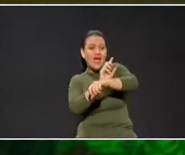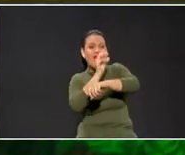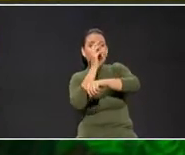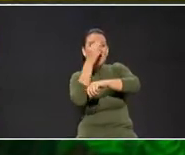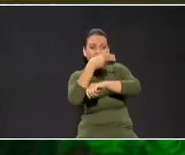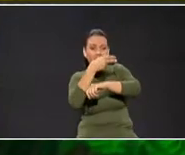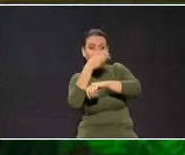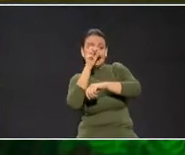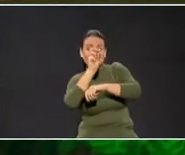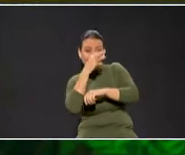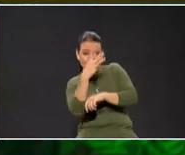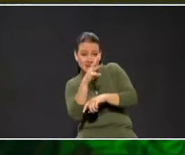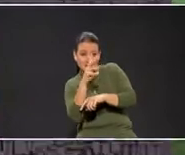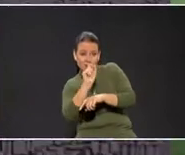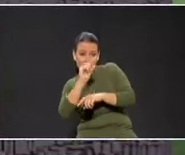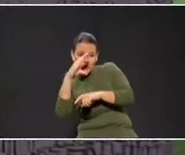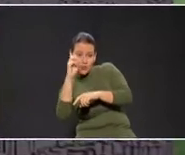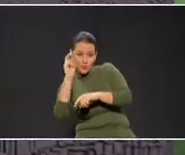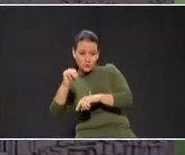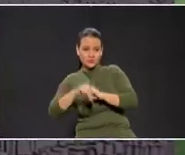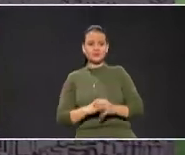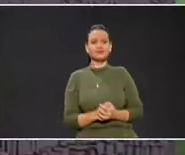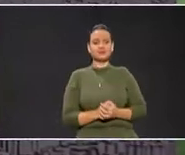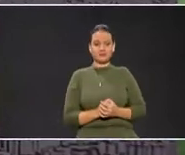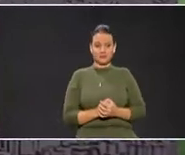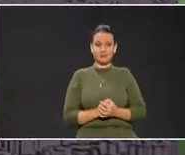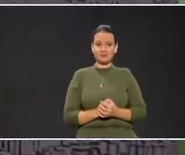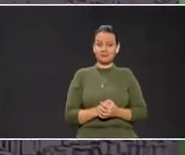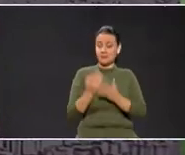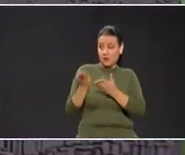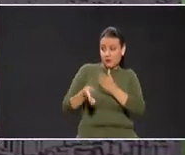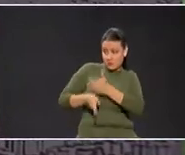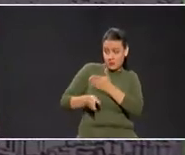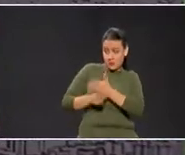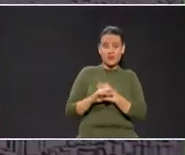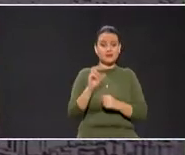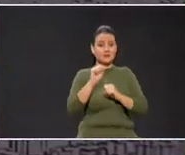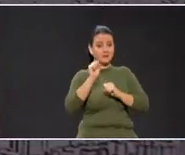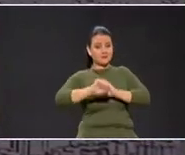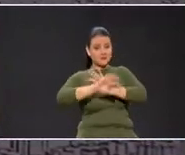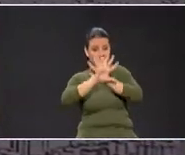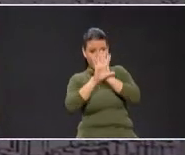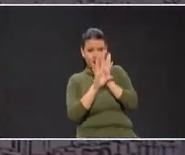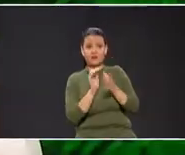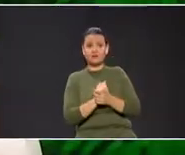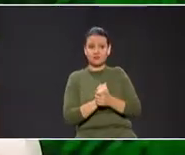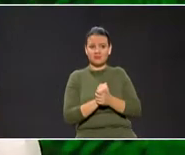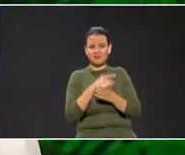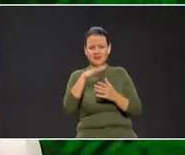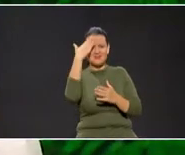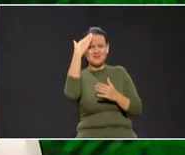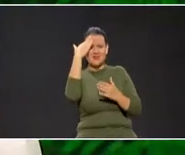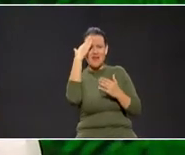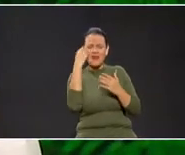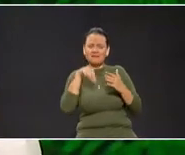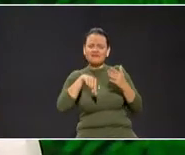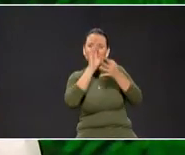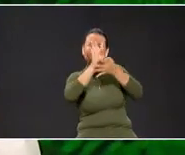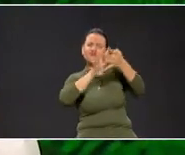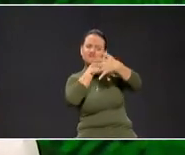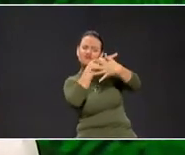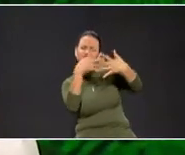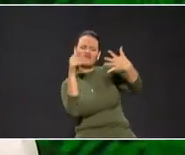puntocom marcela seguimos claro que sí fernando vamos a cumplir entonces con nuestro cronograma en este momento iniciamos